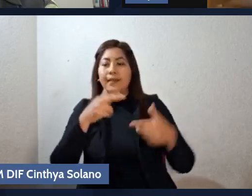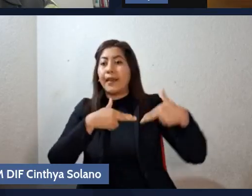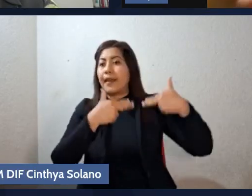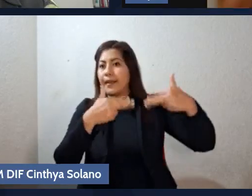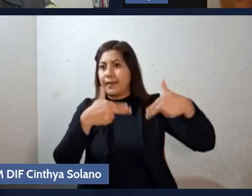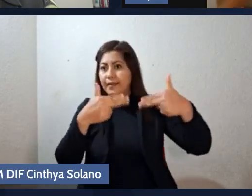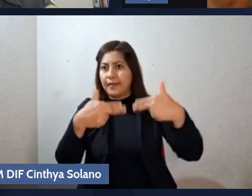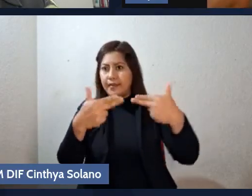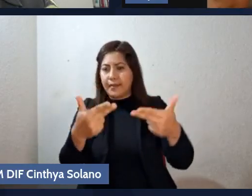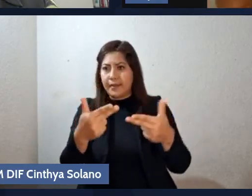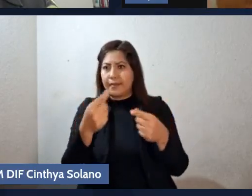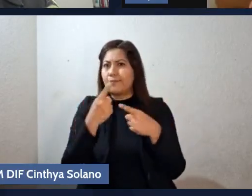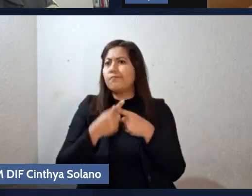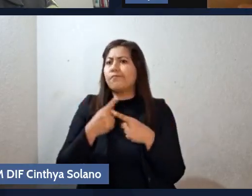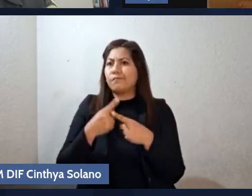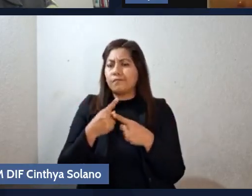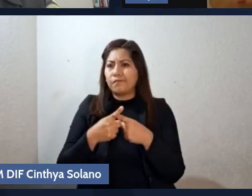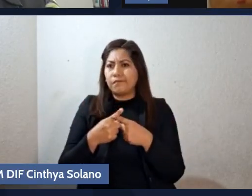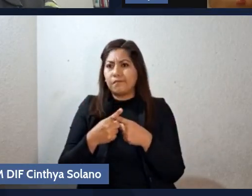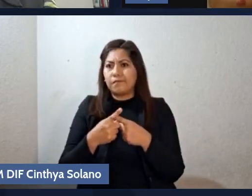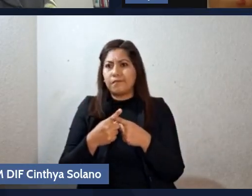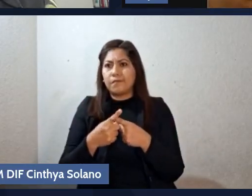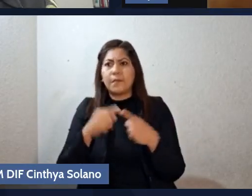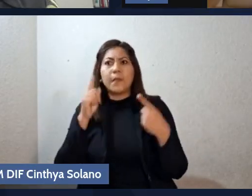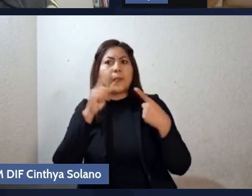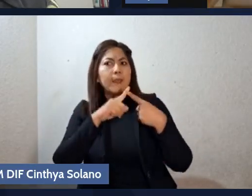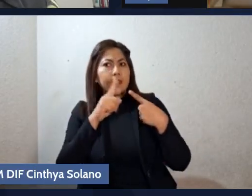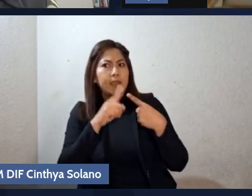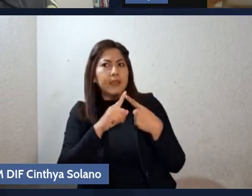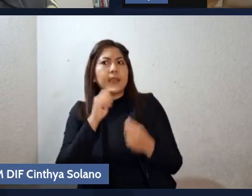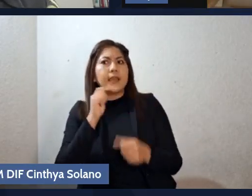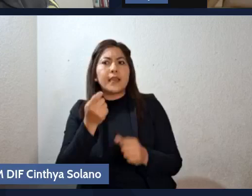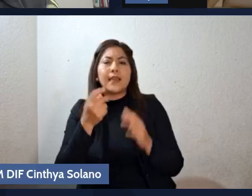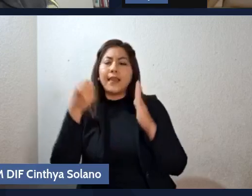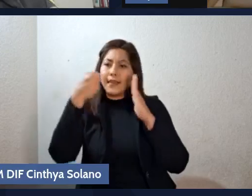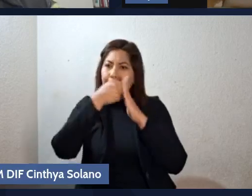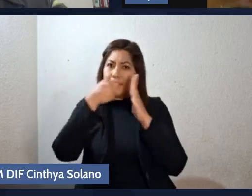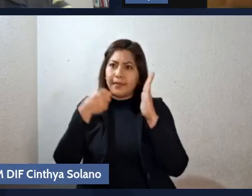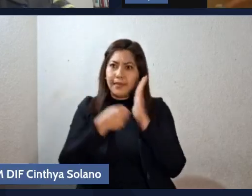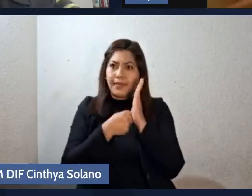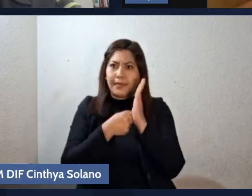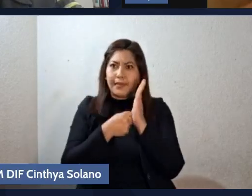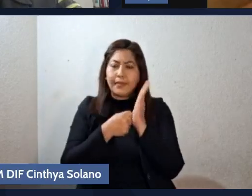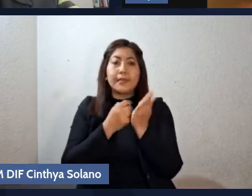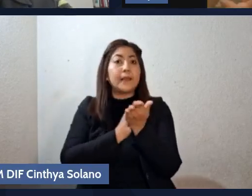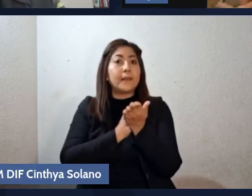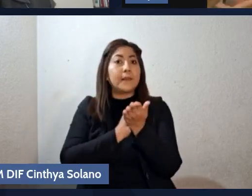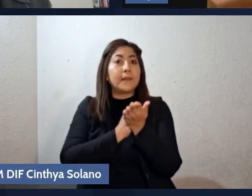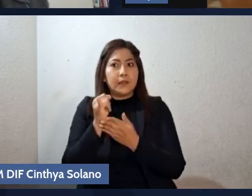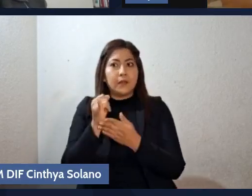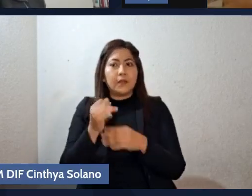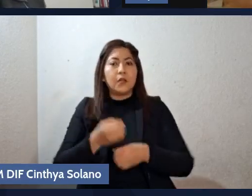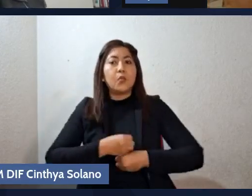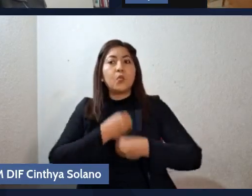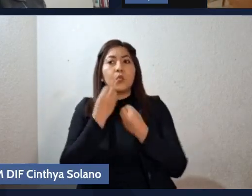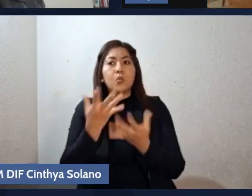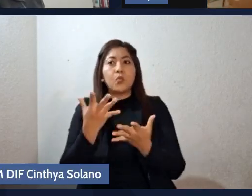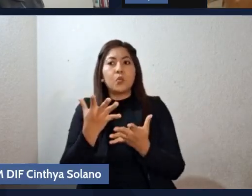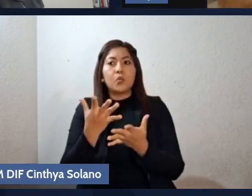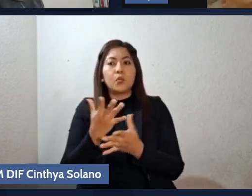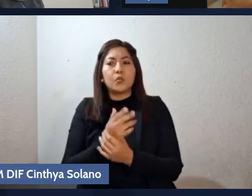Entonces, en principio ese es el testamento, ¿no? Determinar y expresar mi voluntad para quienes van